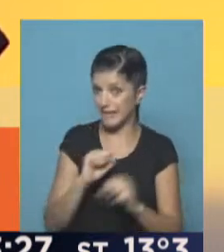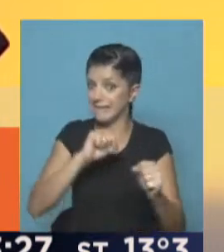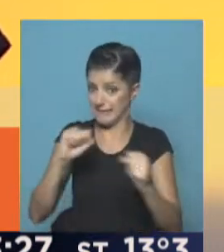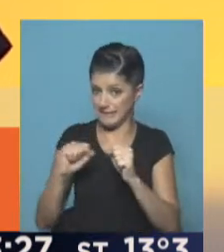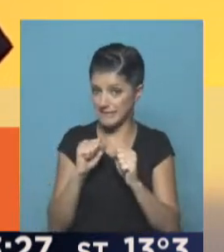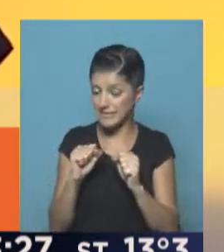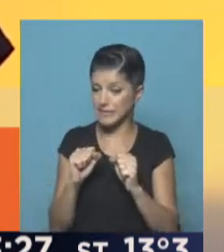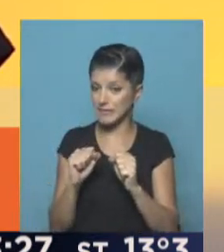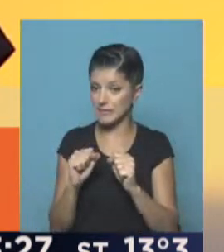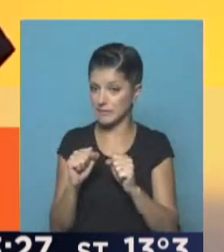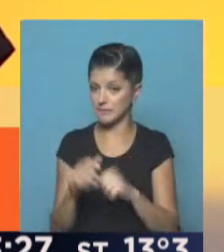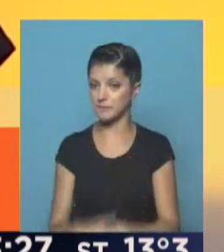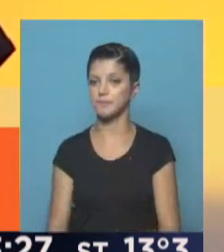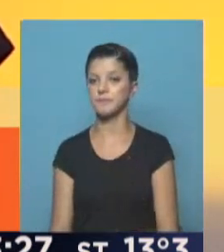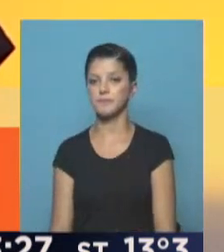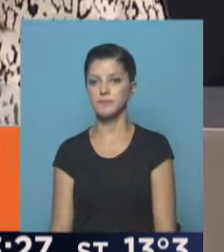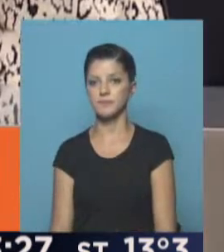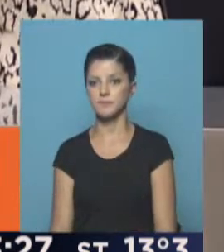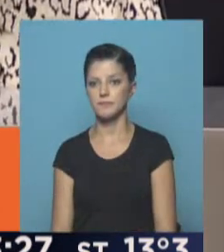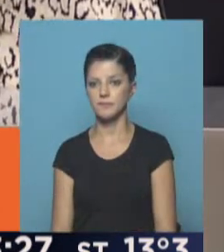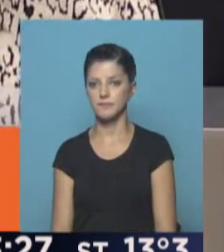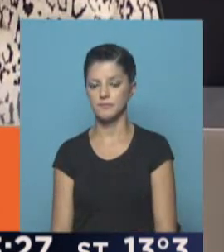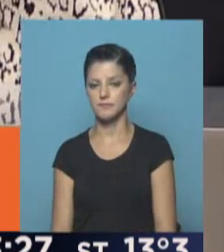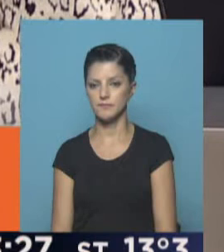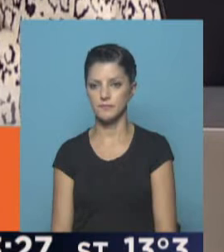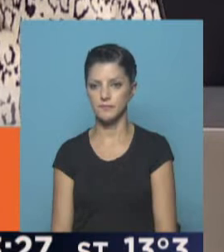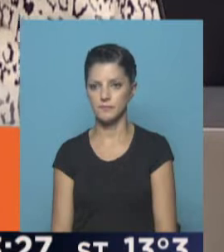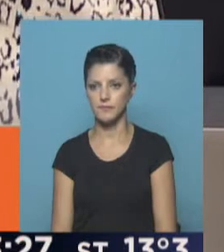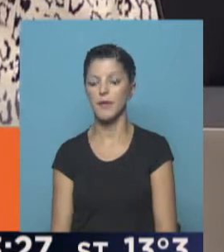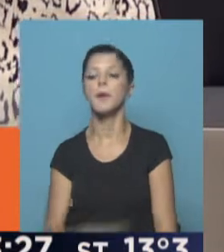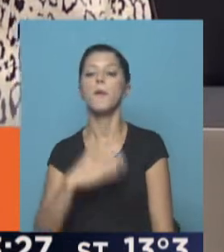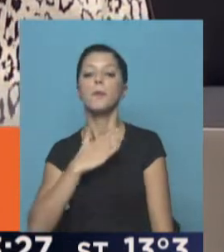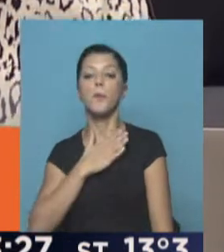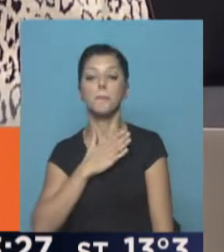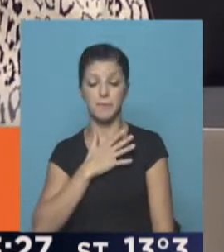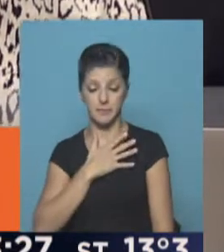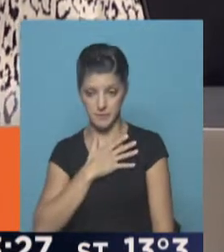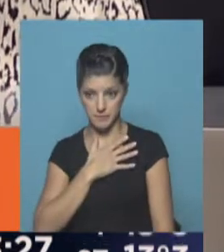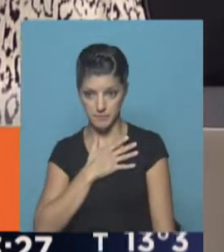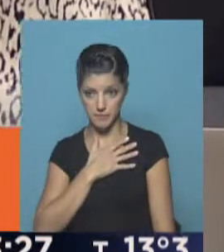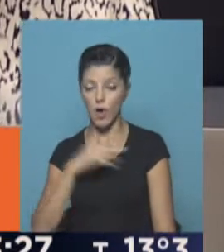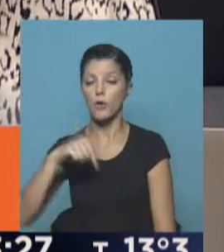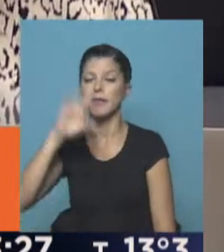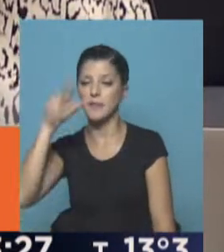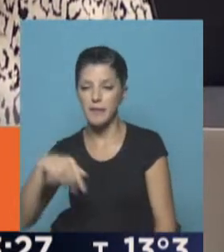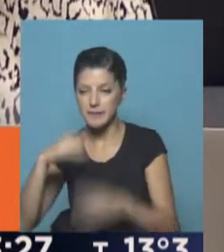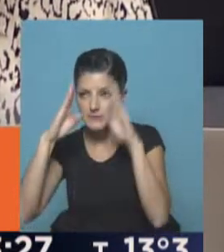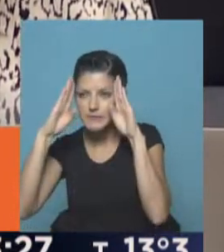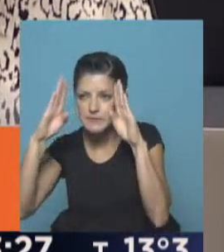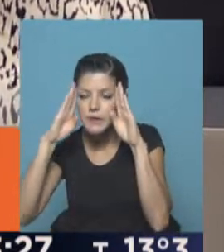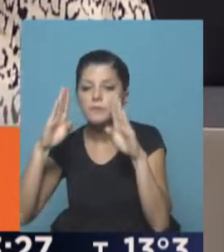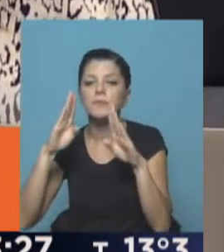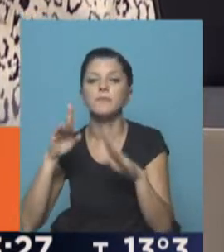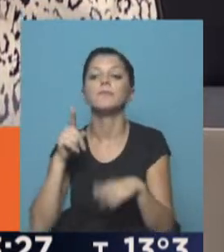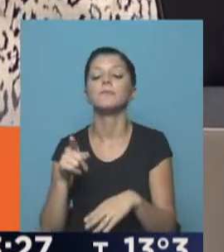yo creo que el reloj que le juega hoy a Macron para este plan tan ambicioso que tiene, es